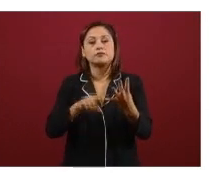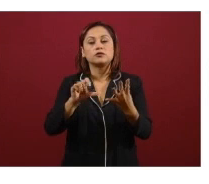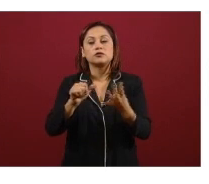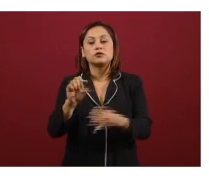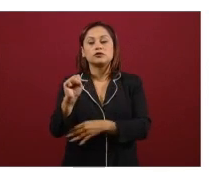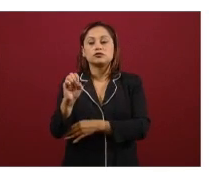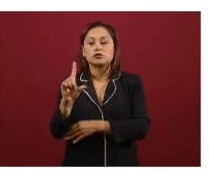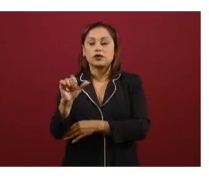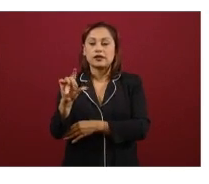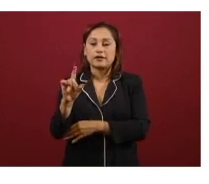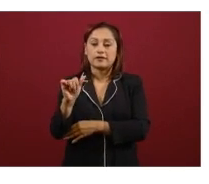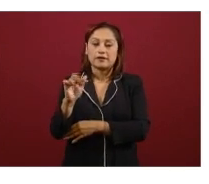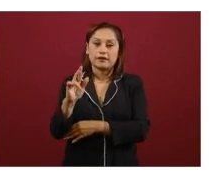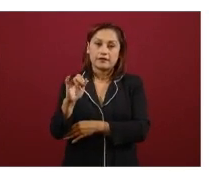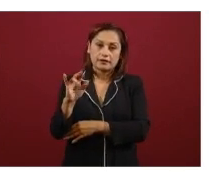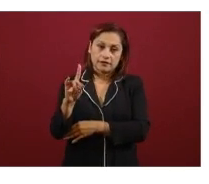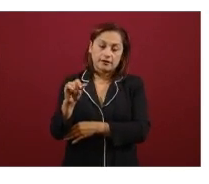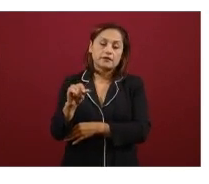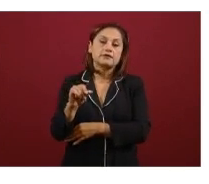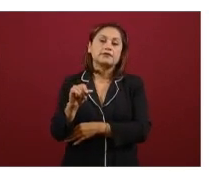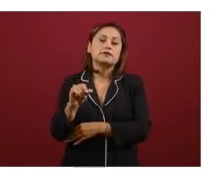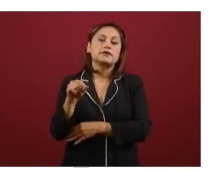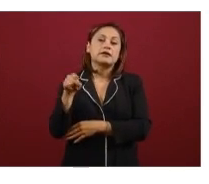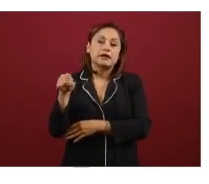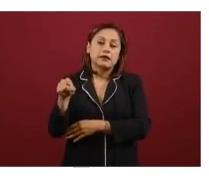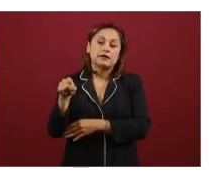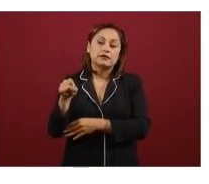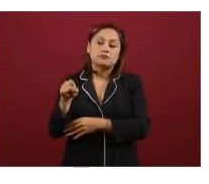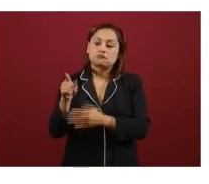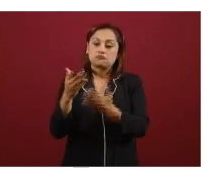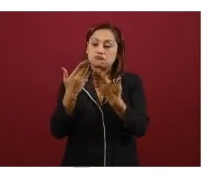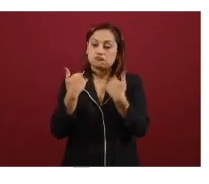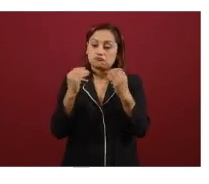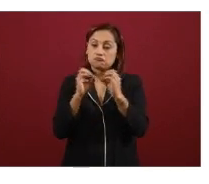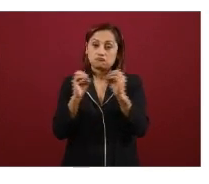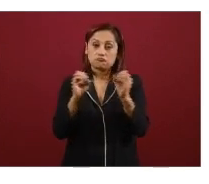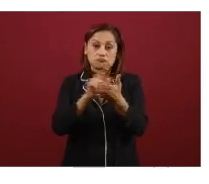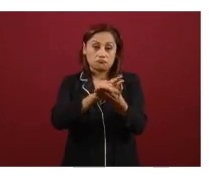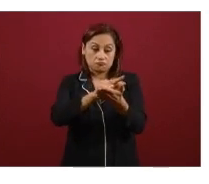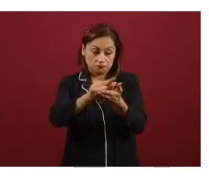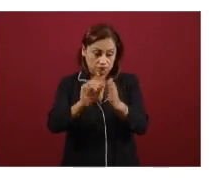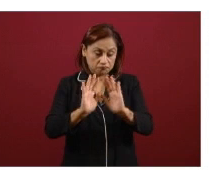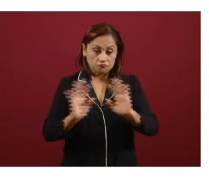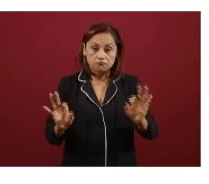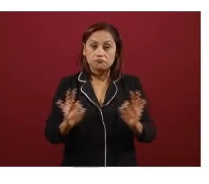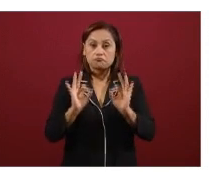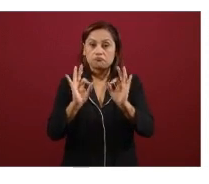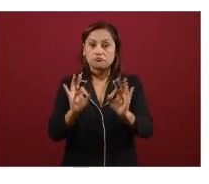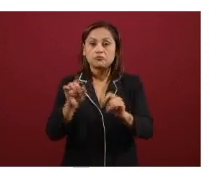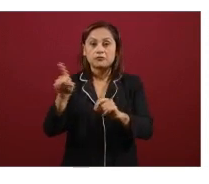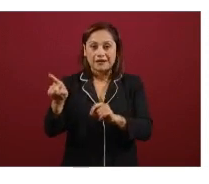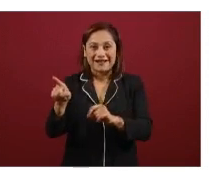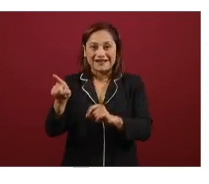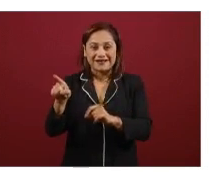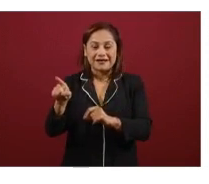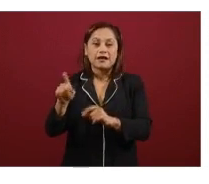Solidaridad. Igualmente, ahí no hay sargazo. Ahí es donde está Playa del